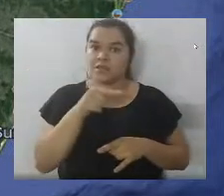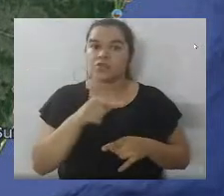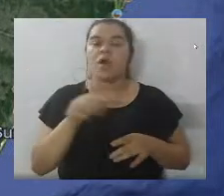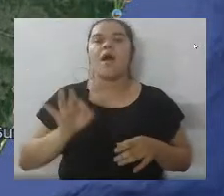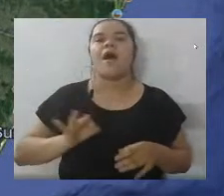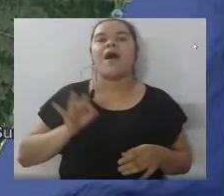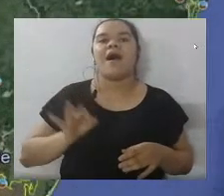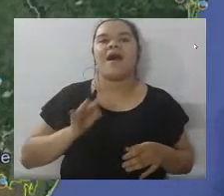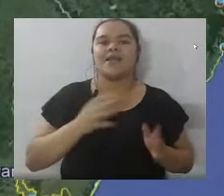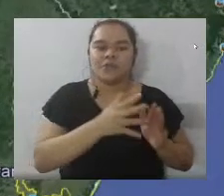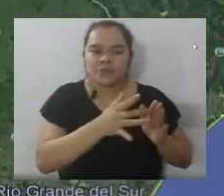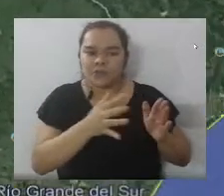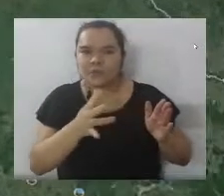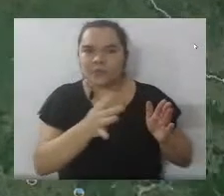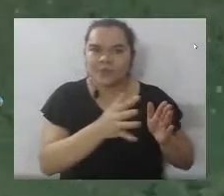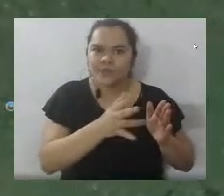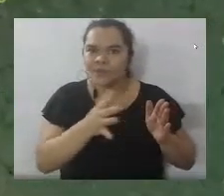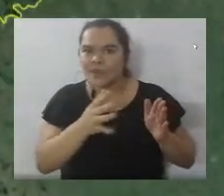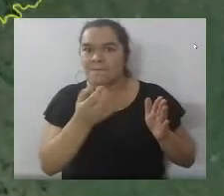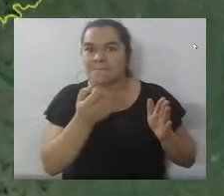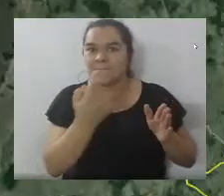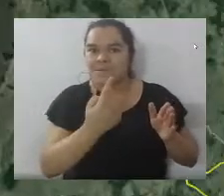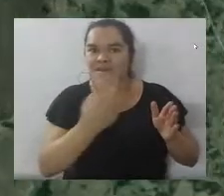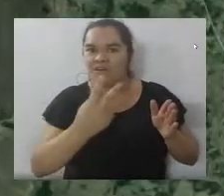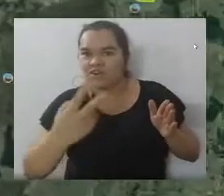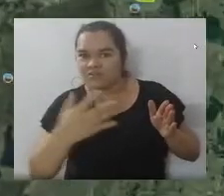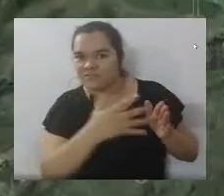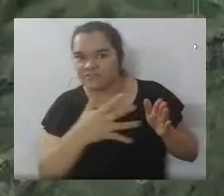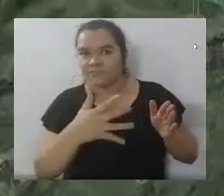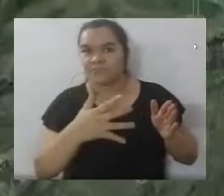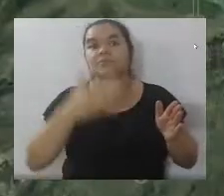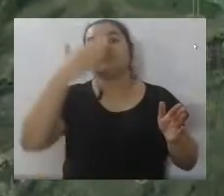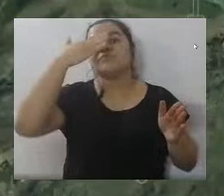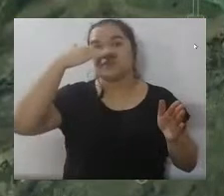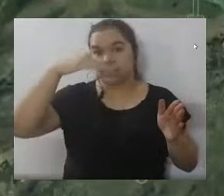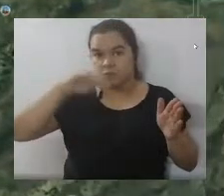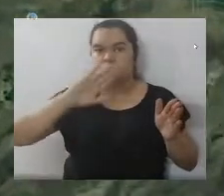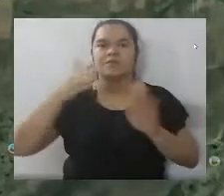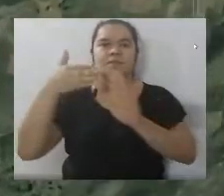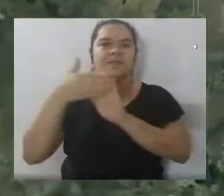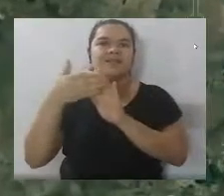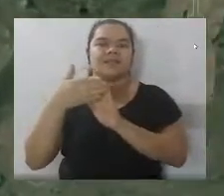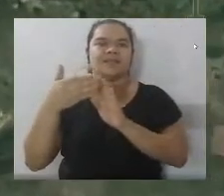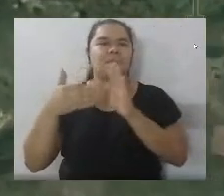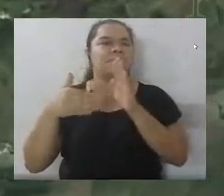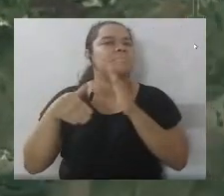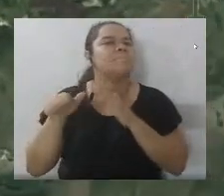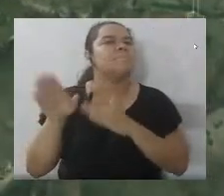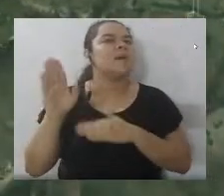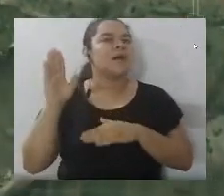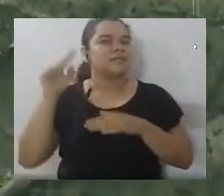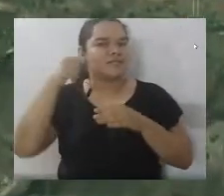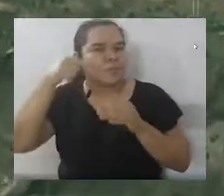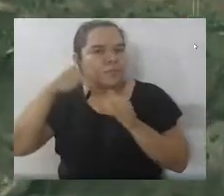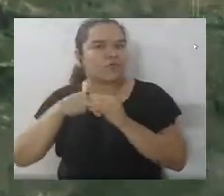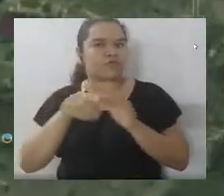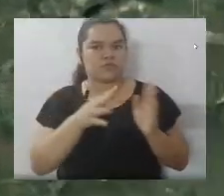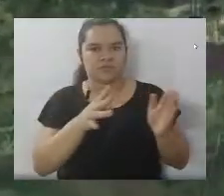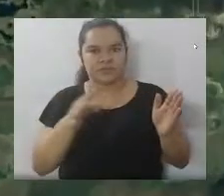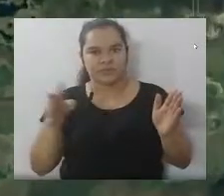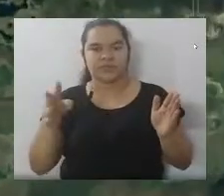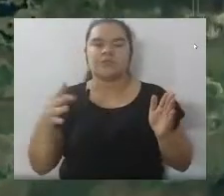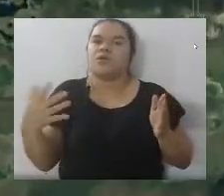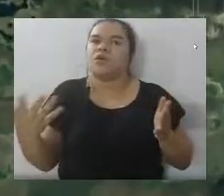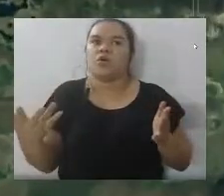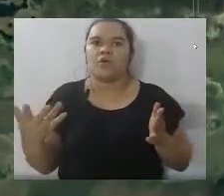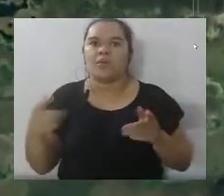la da en los primeros años de la carrera. Luego vienen las materias que son más específicas de nuestra carrera, como